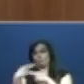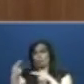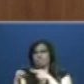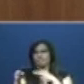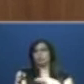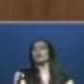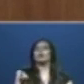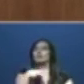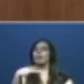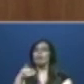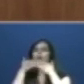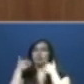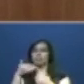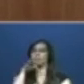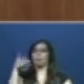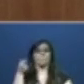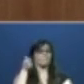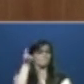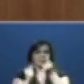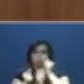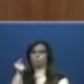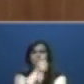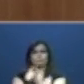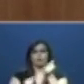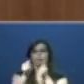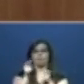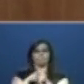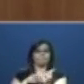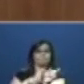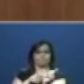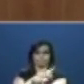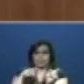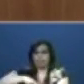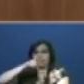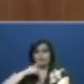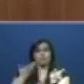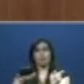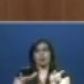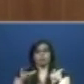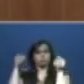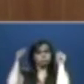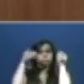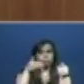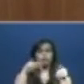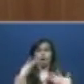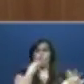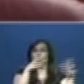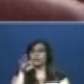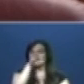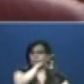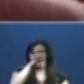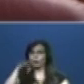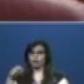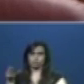prioridad presupuestaria que en 2013 ha sido la de concentrar en ellos el 80% de todo el gasto no